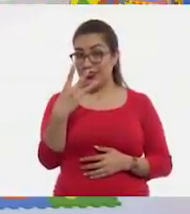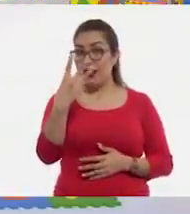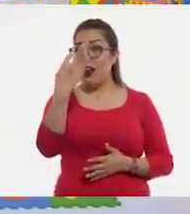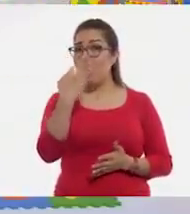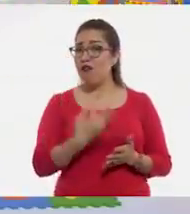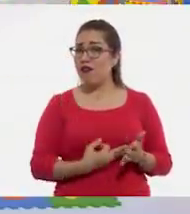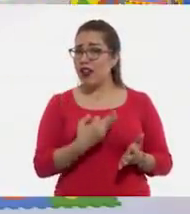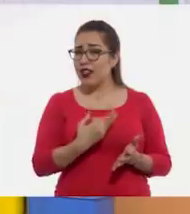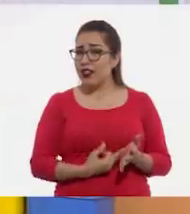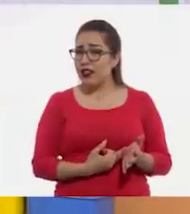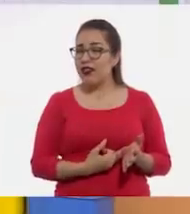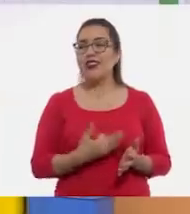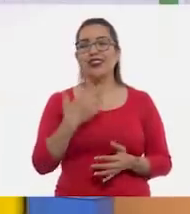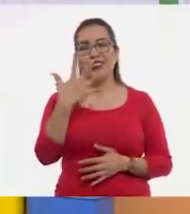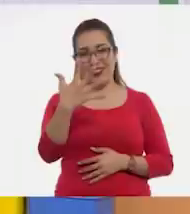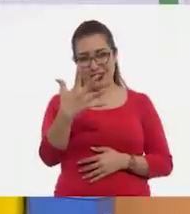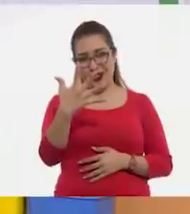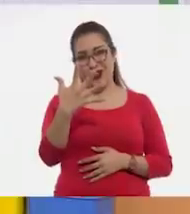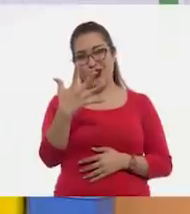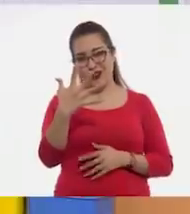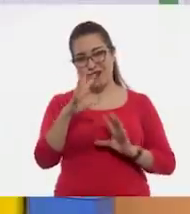agregar 5. Perfecto.